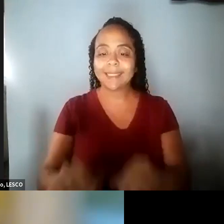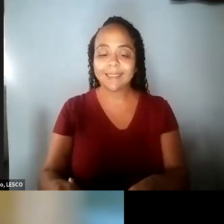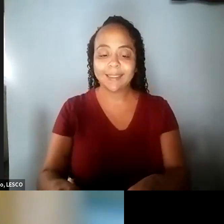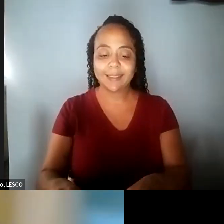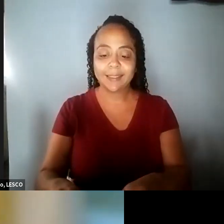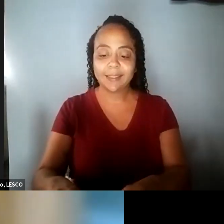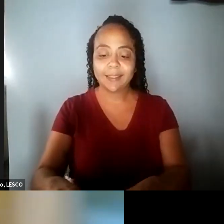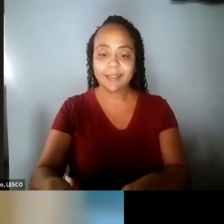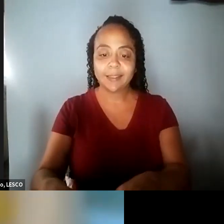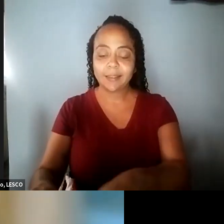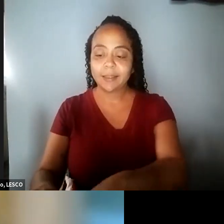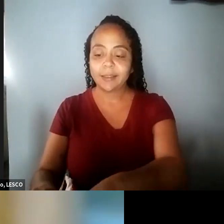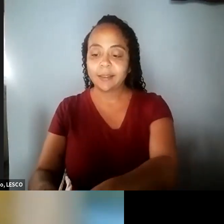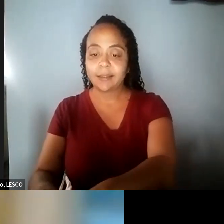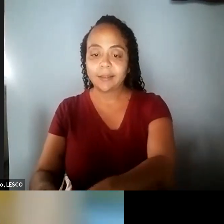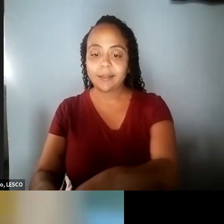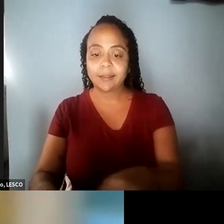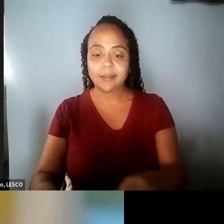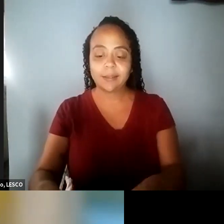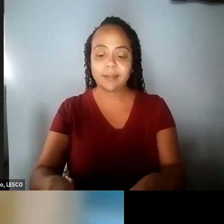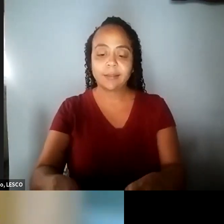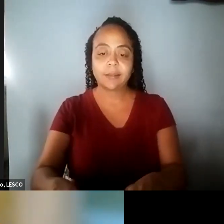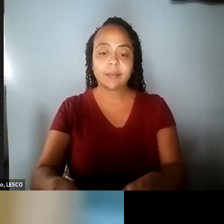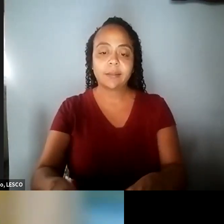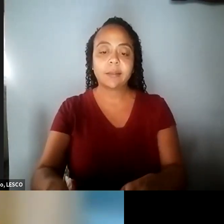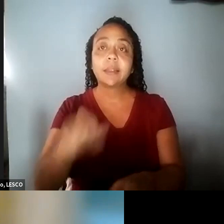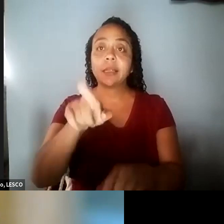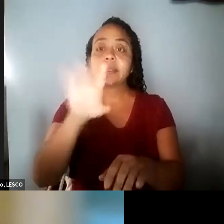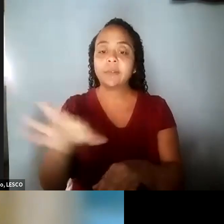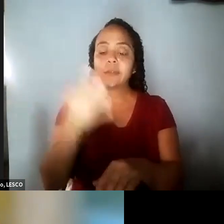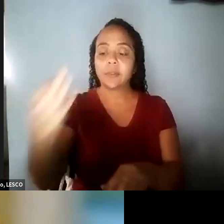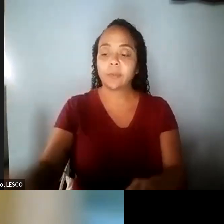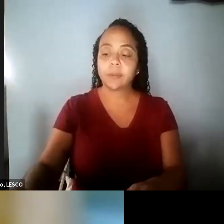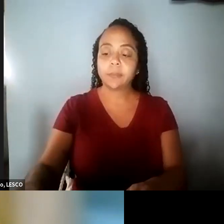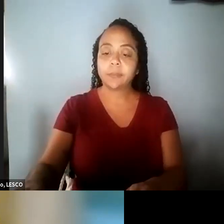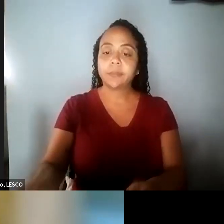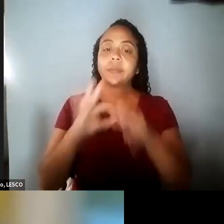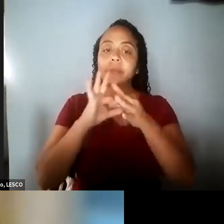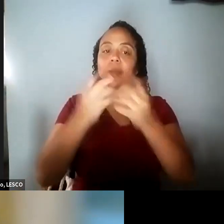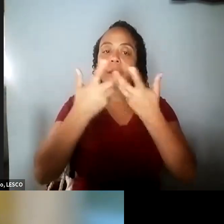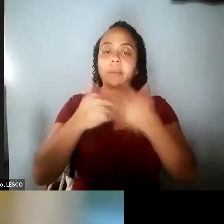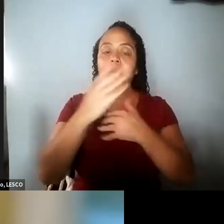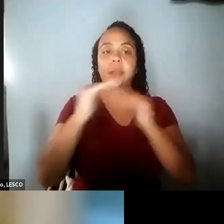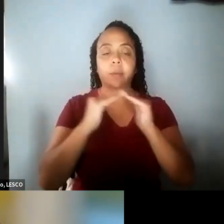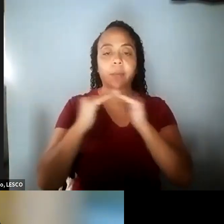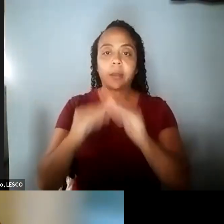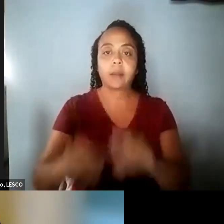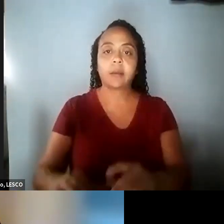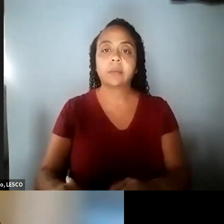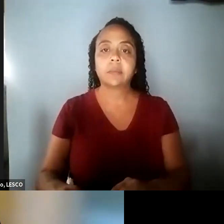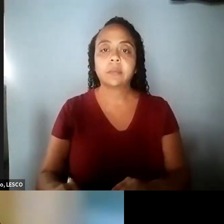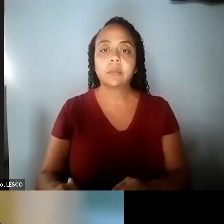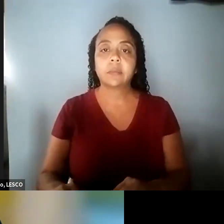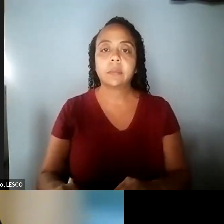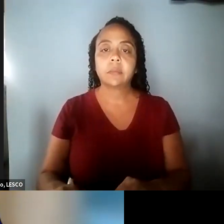qué interesante davis de verdad esta manera de vincular empresa y comunidad definitivamente